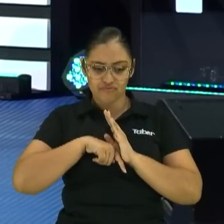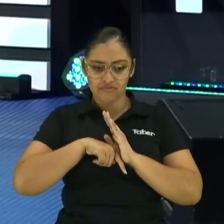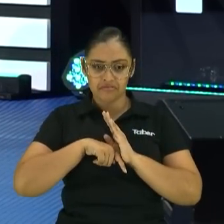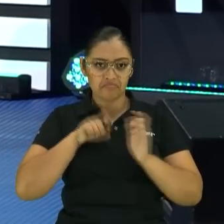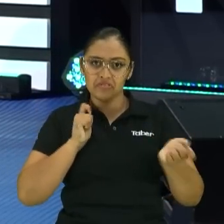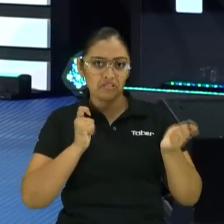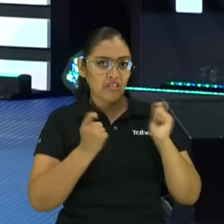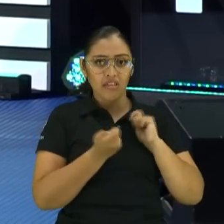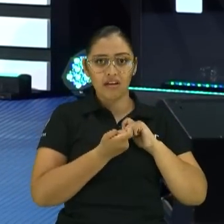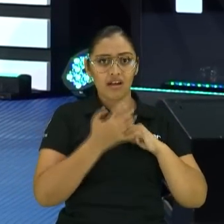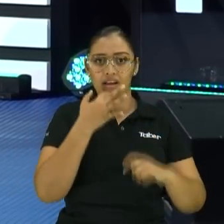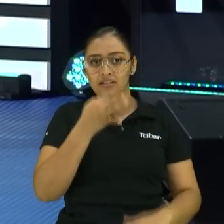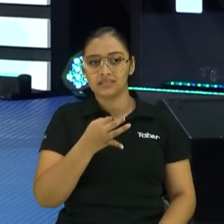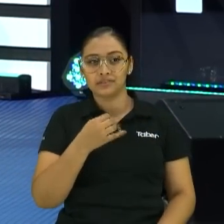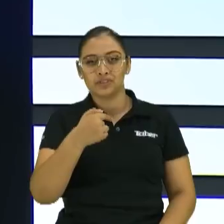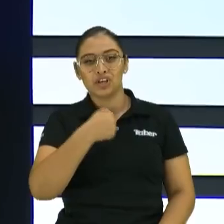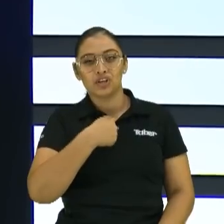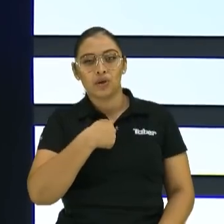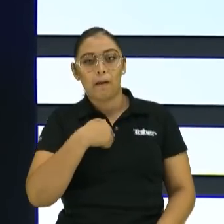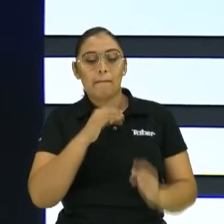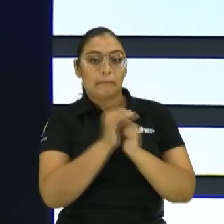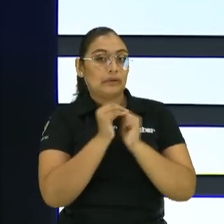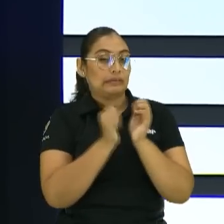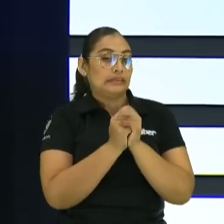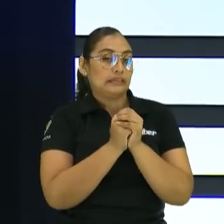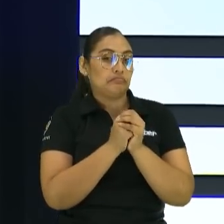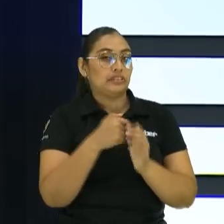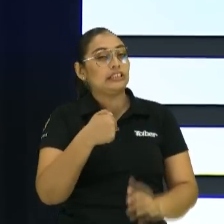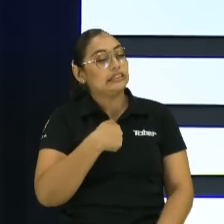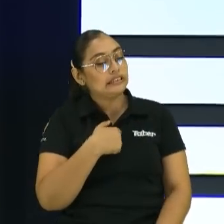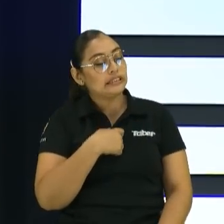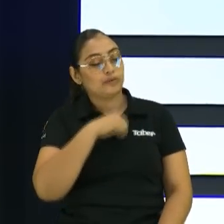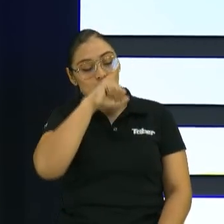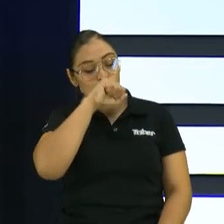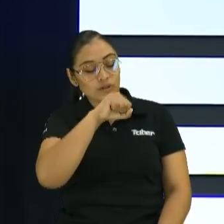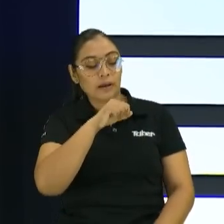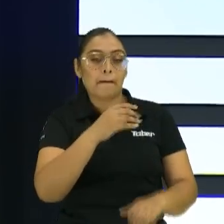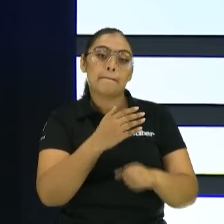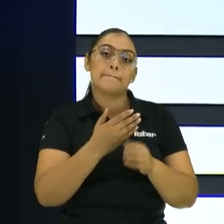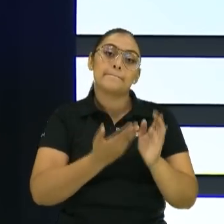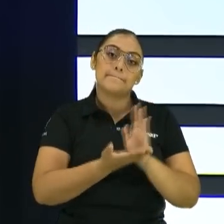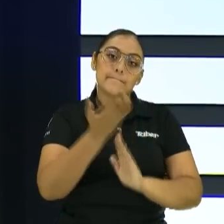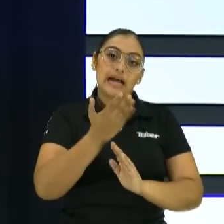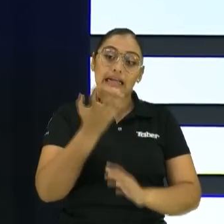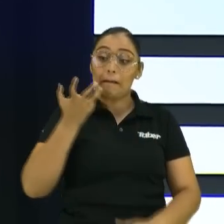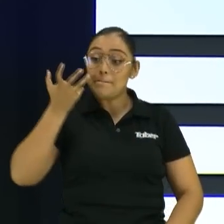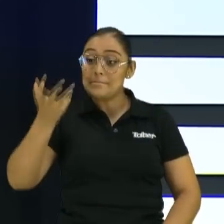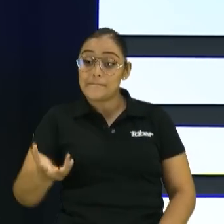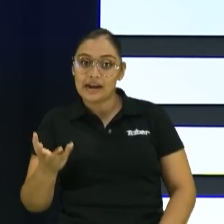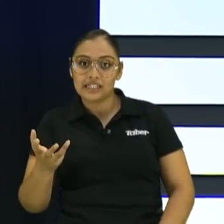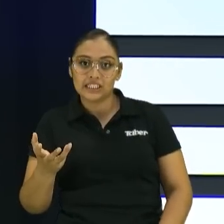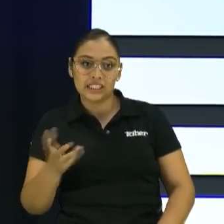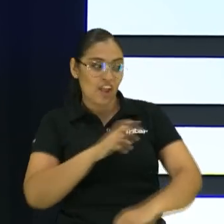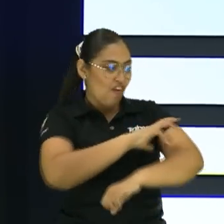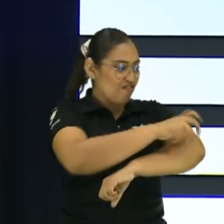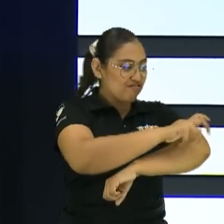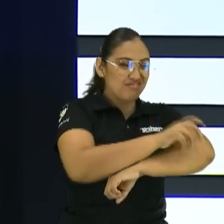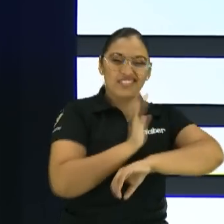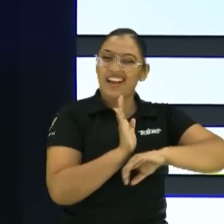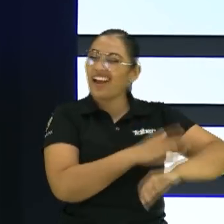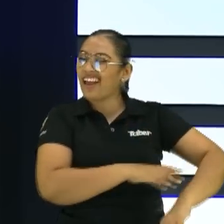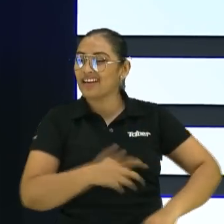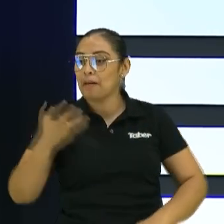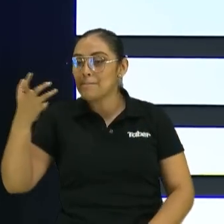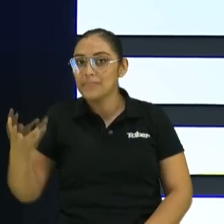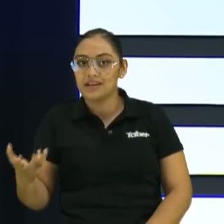problema a mí me gusta más el pan que los vegetales alguien dice amén sabe que comió el fin de semana